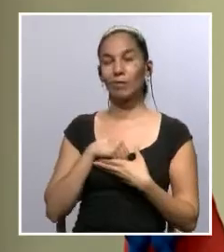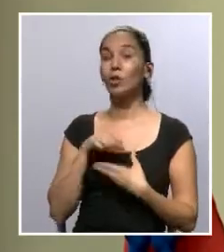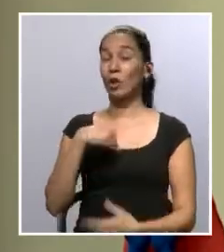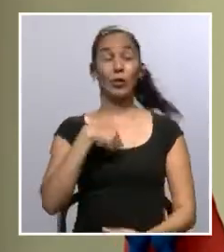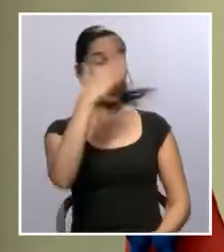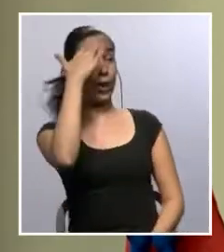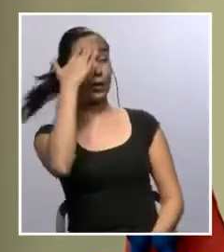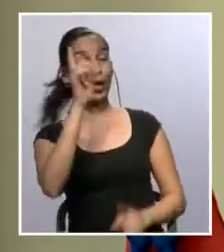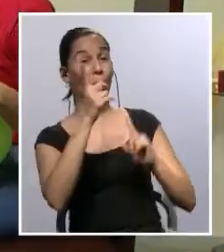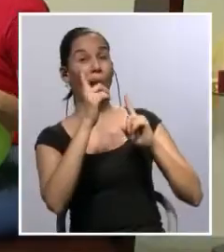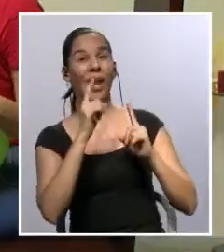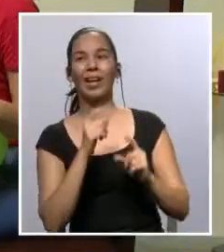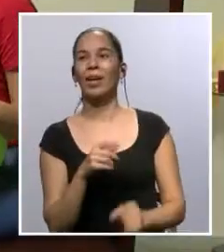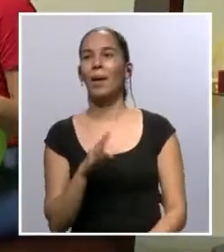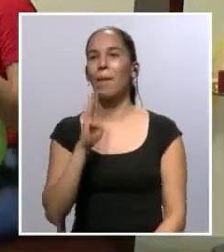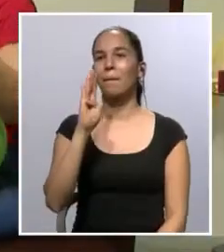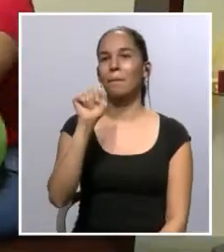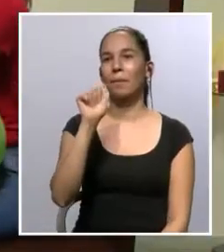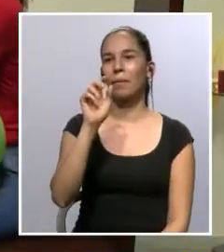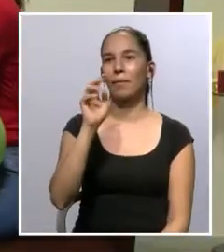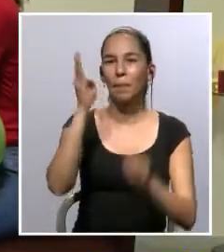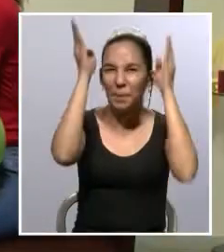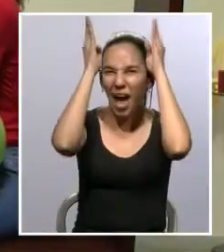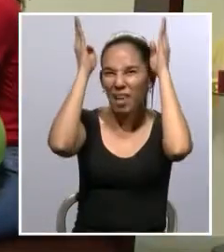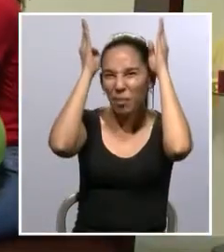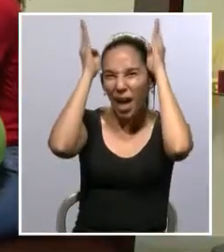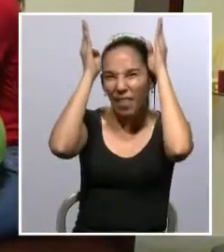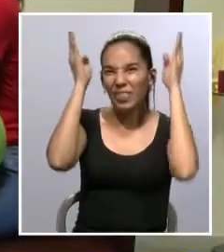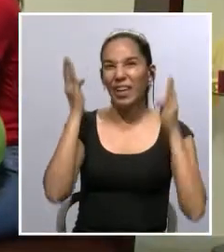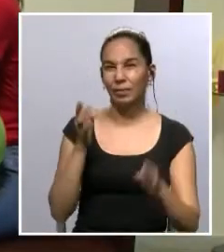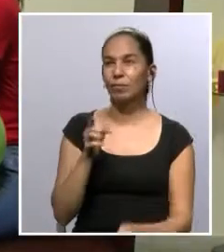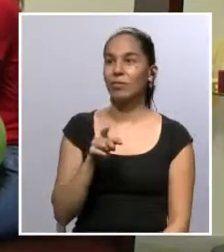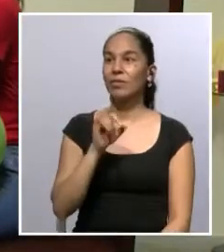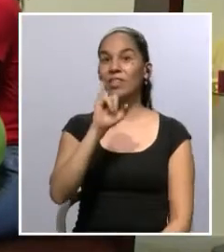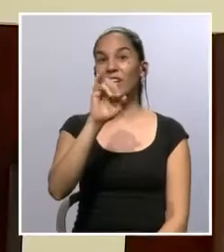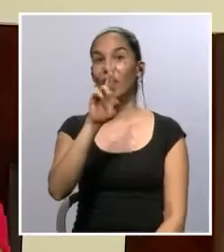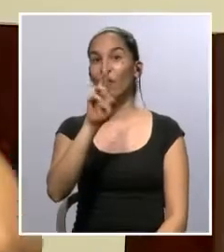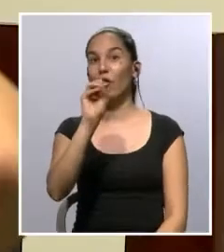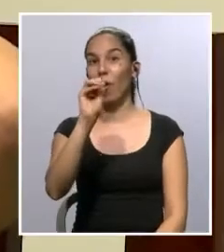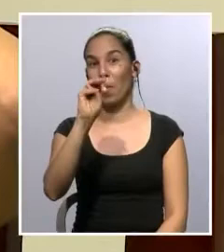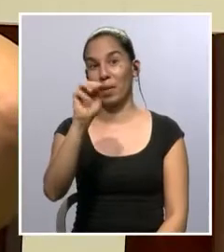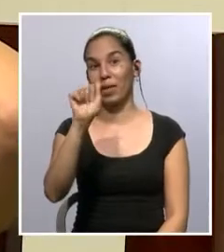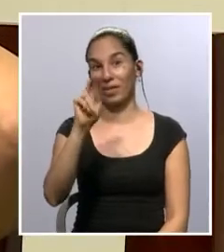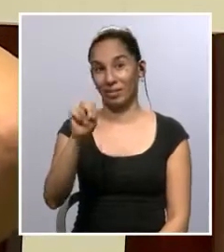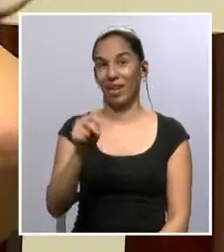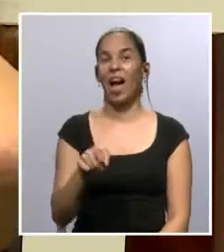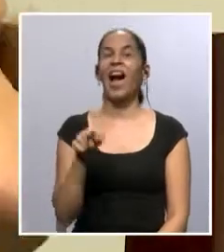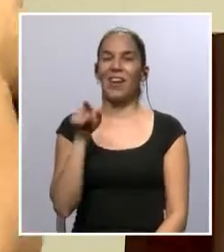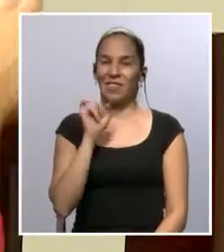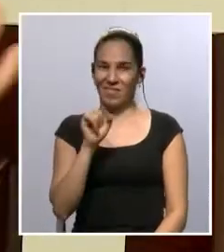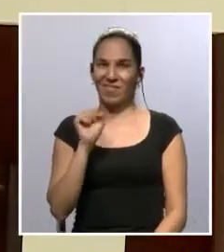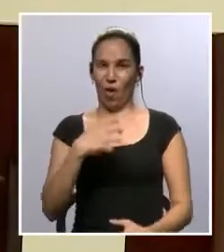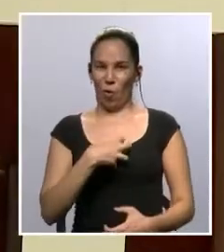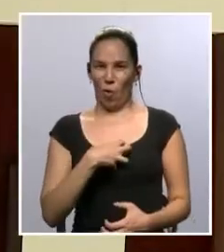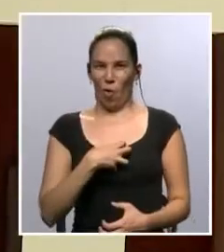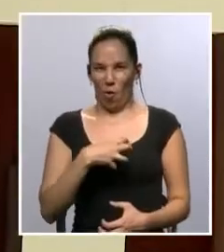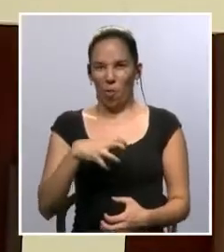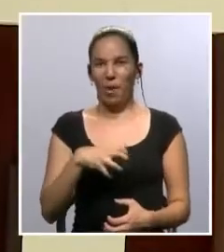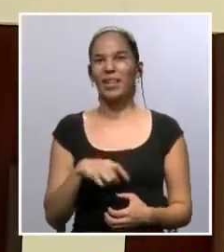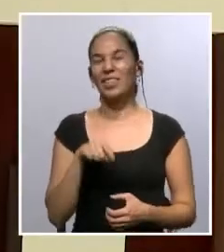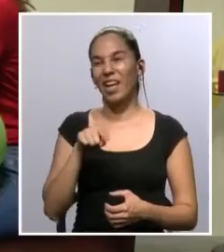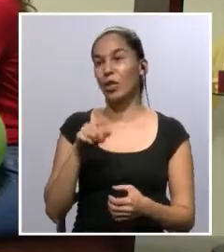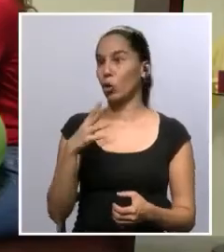uno. ¿Cuál? Batman. Ahí está. ¿Cuál? Iron Man. Ahí está. Iron Man y Batman no